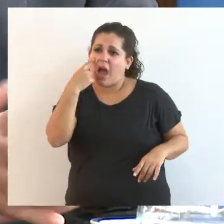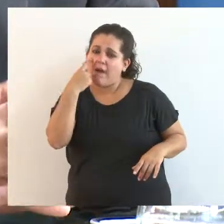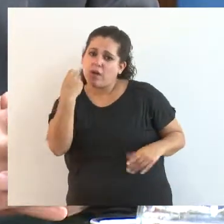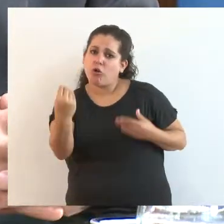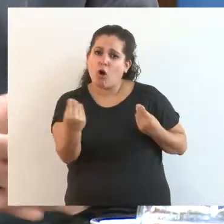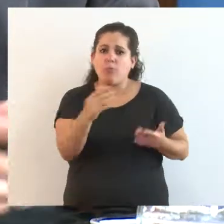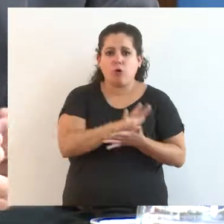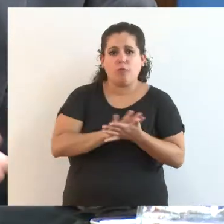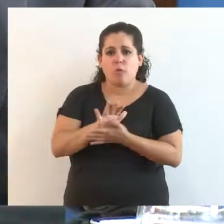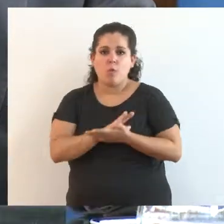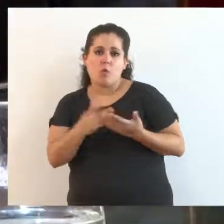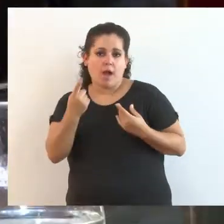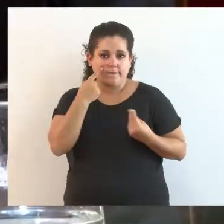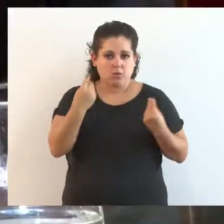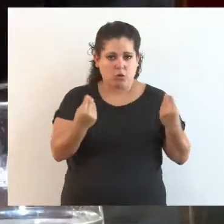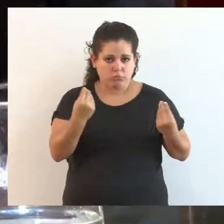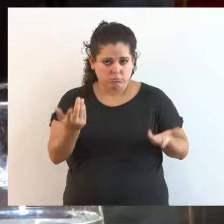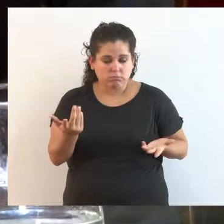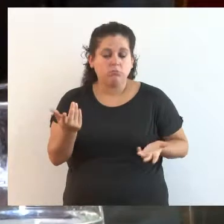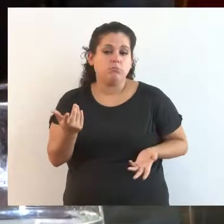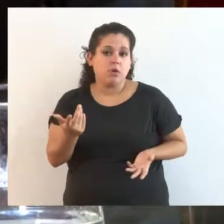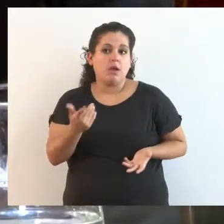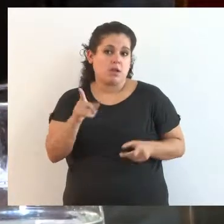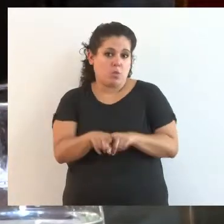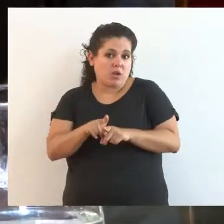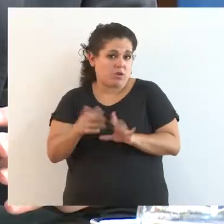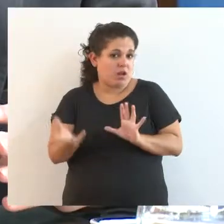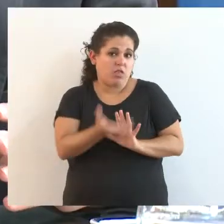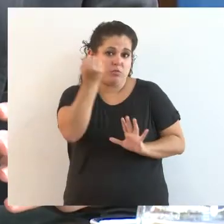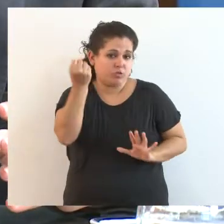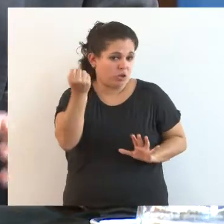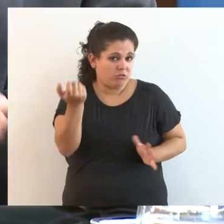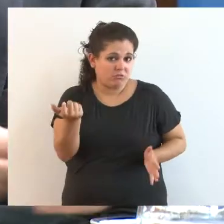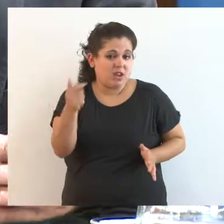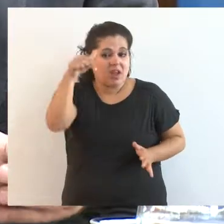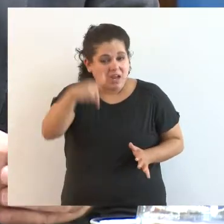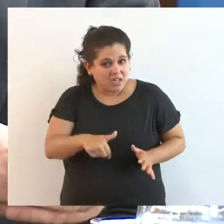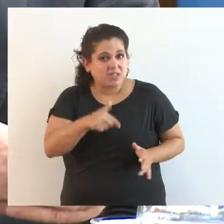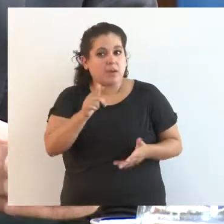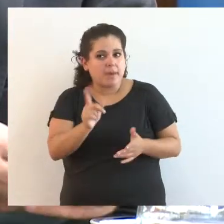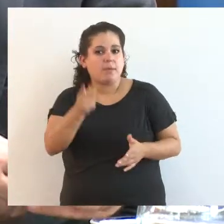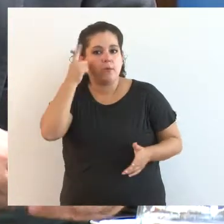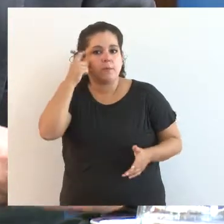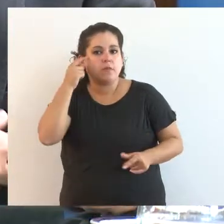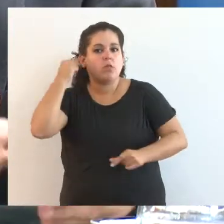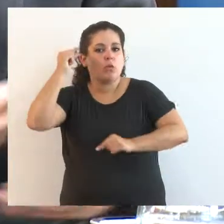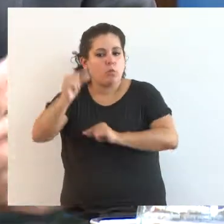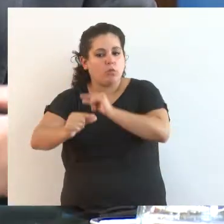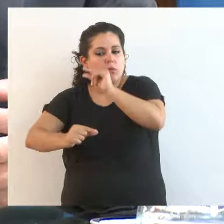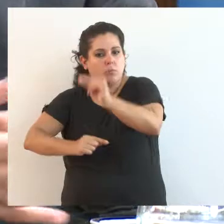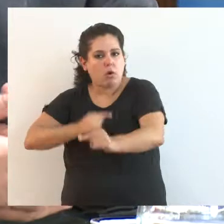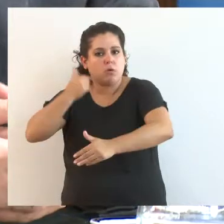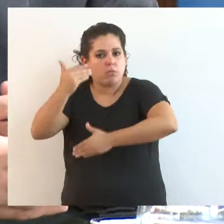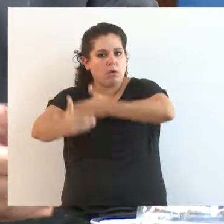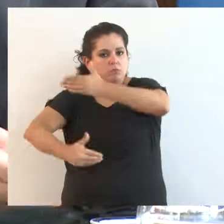que ir viendo cómo se puede, si se pueden juntar, digamos que como con la adopción, también en este caso vamos aprendiendo sobre